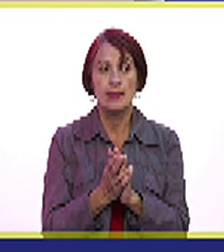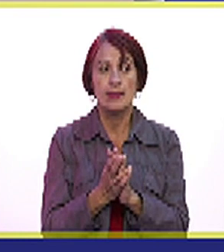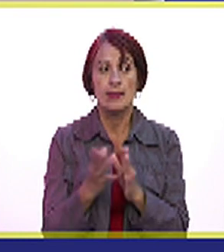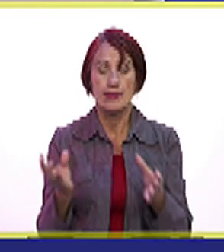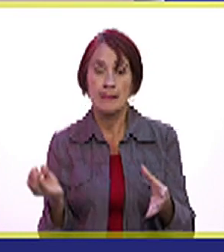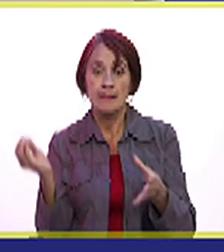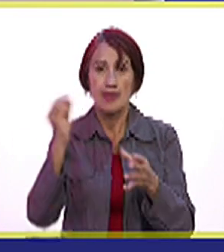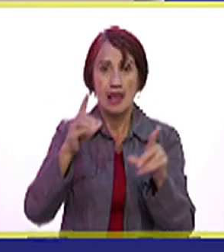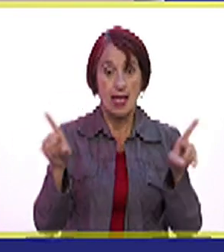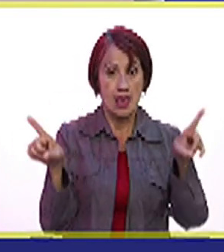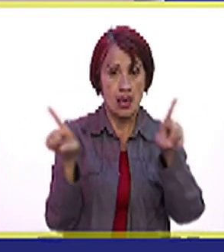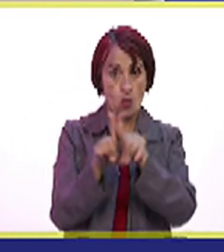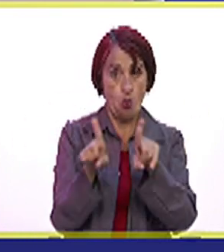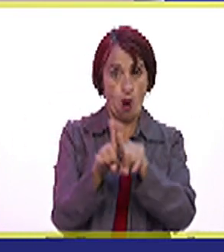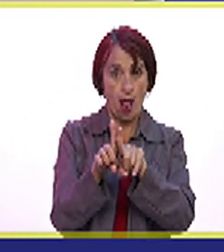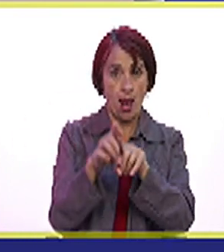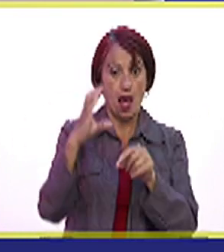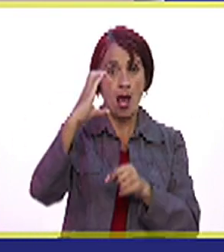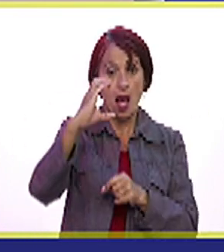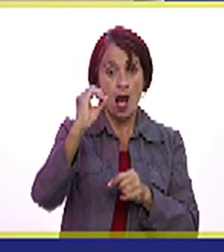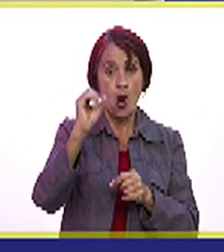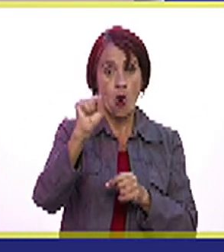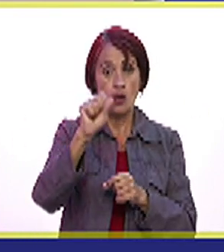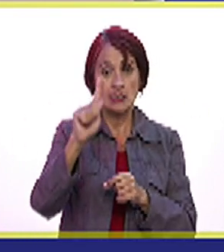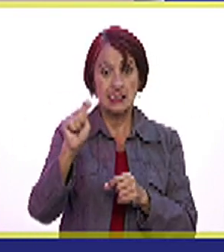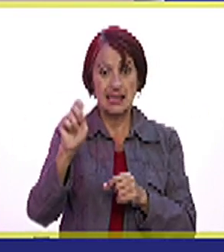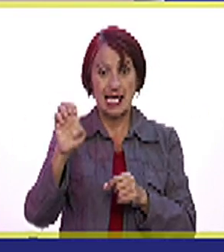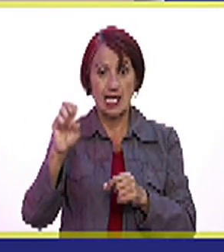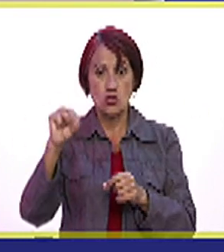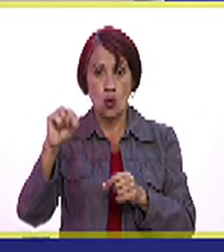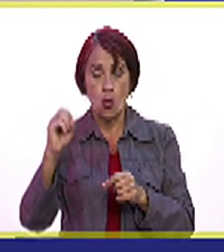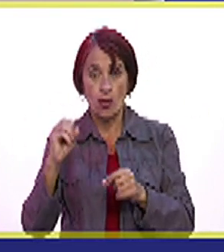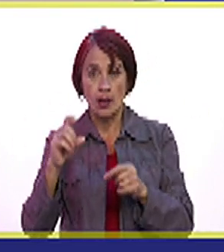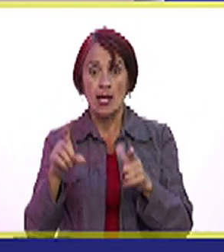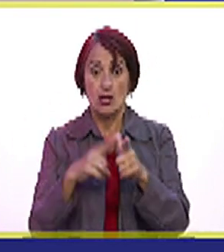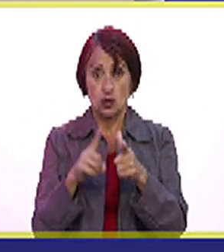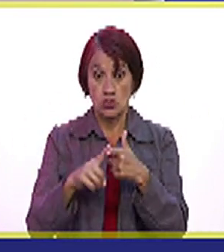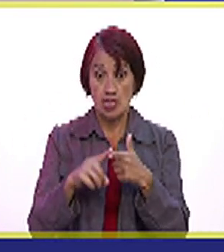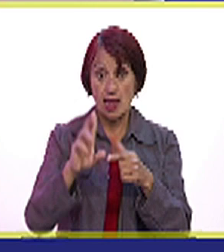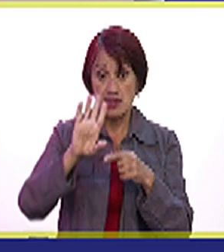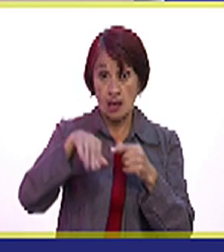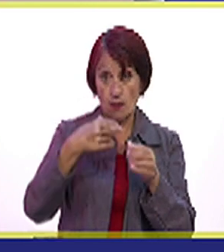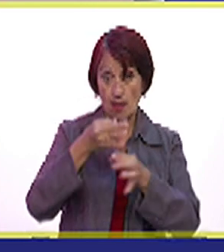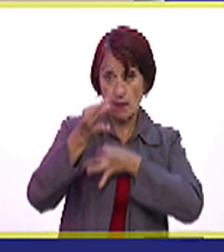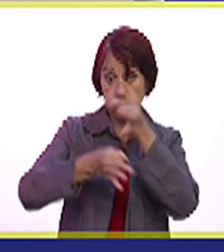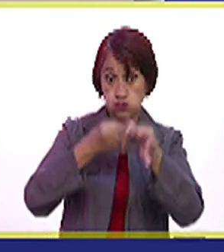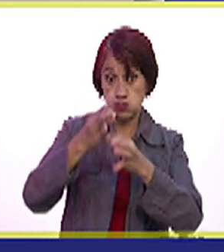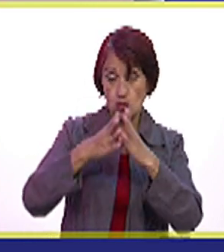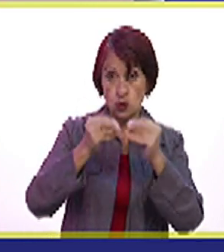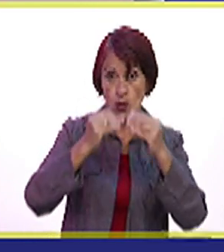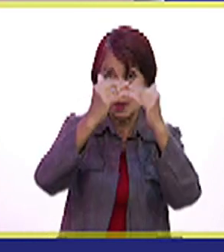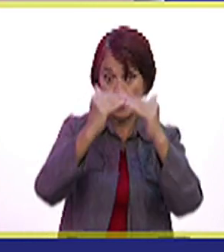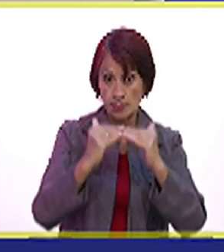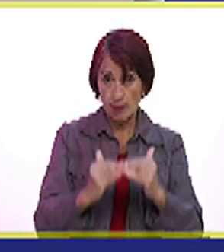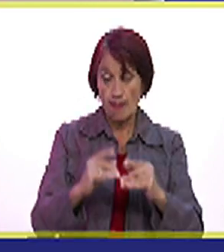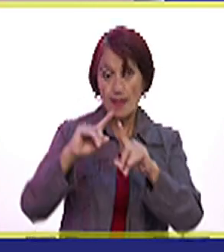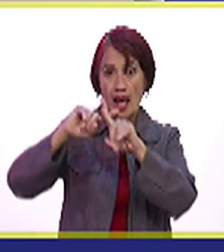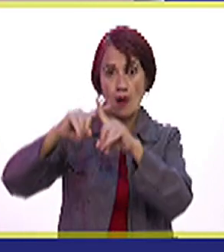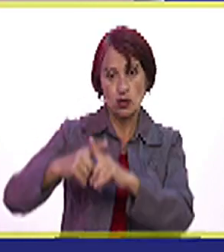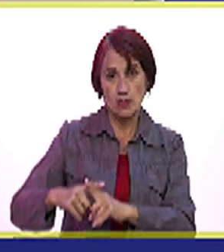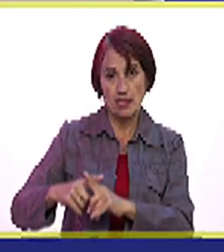adyacente igual a coseno por hipotenusa. Como ya tenemos la hipotenusa, no lo vamos a dividir, sino vamos a